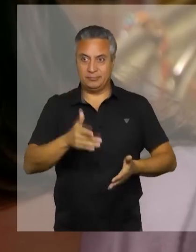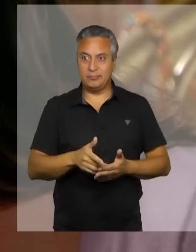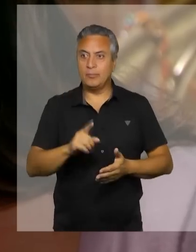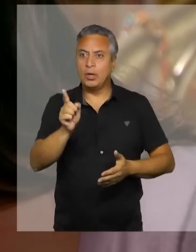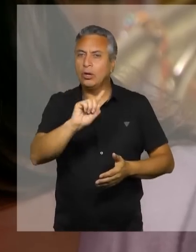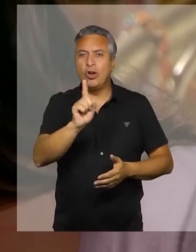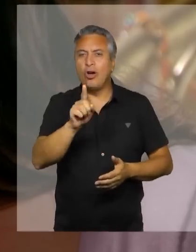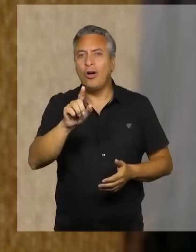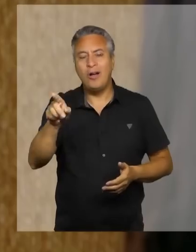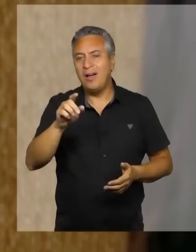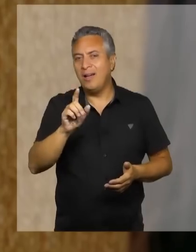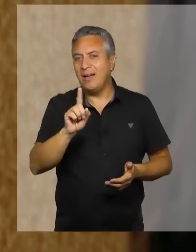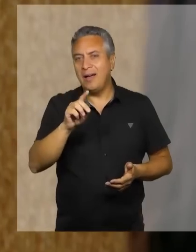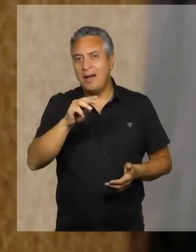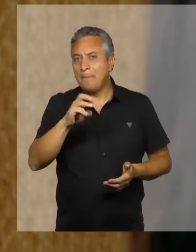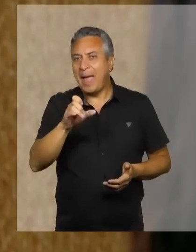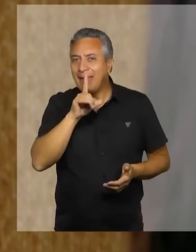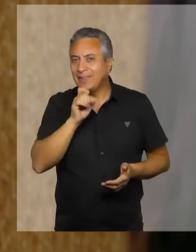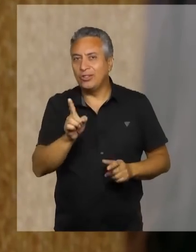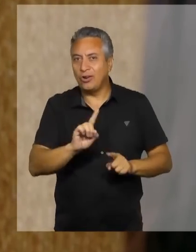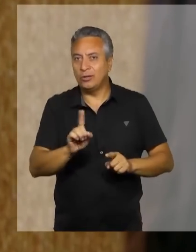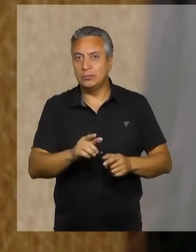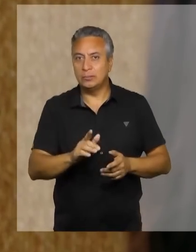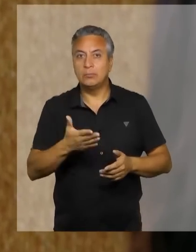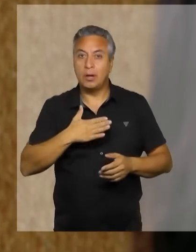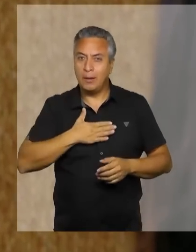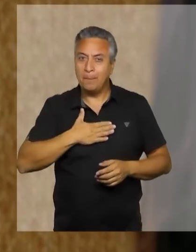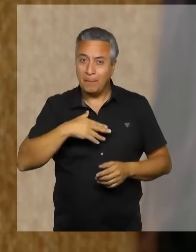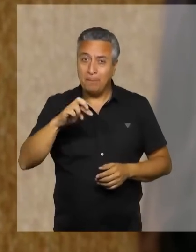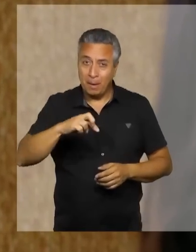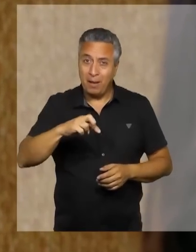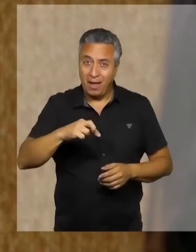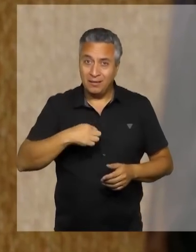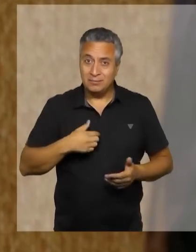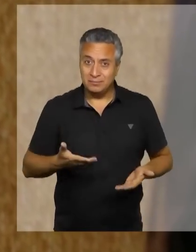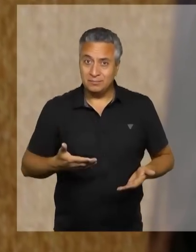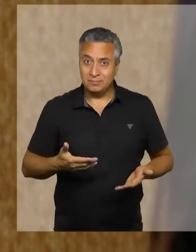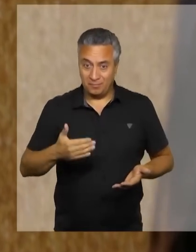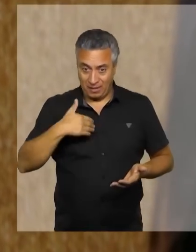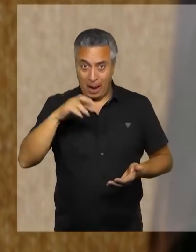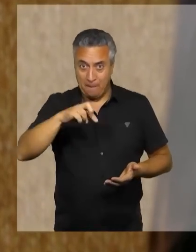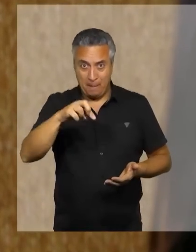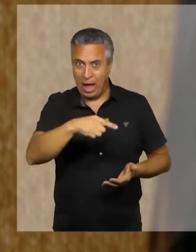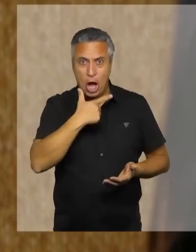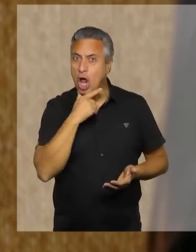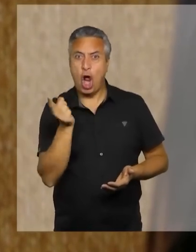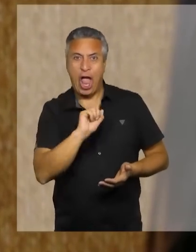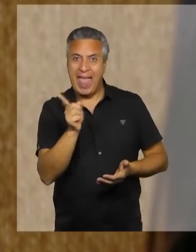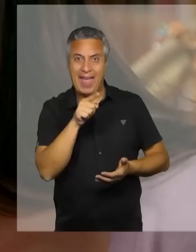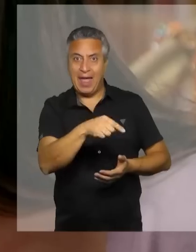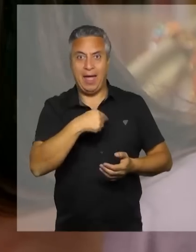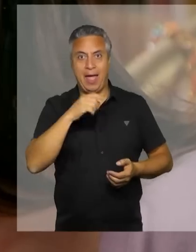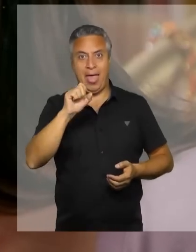¿Entonces? Es por mi papá, po. Obvio que no va a querer que yo esté con el Álvaro.